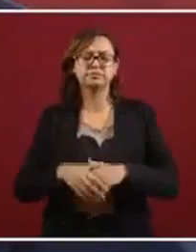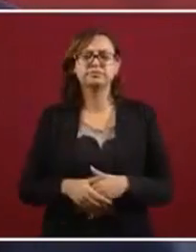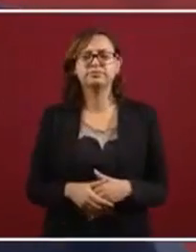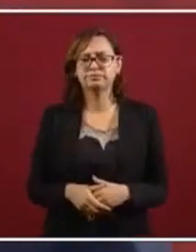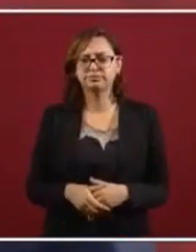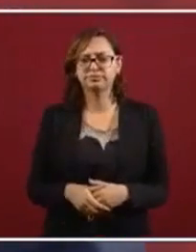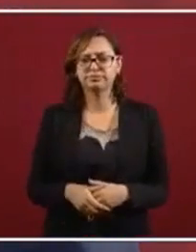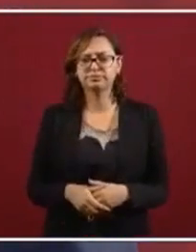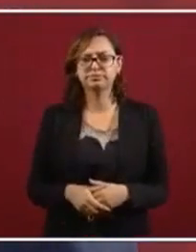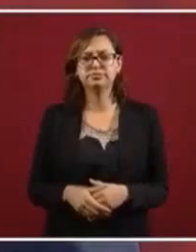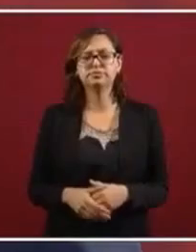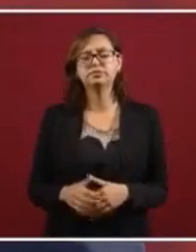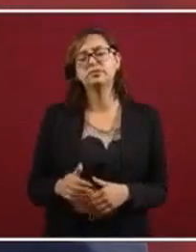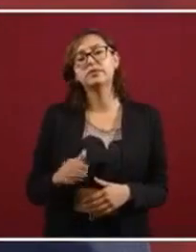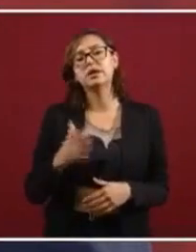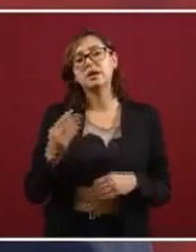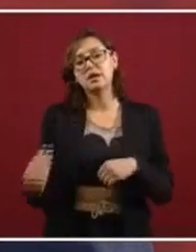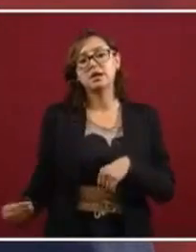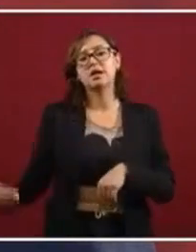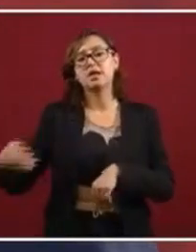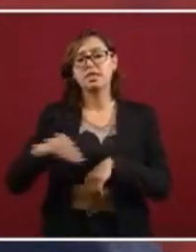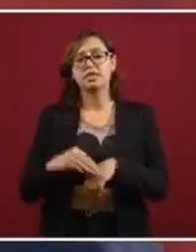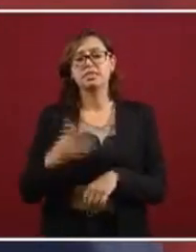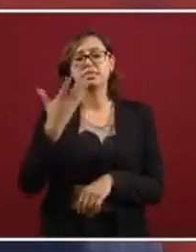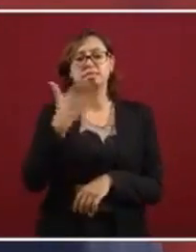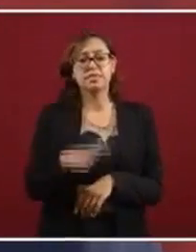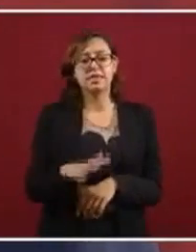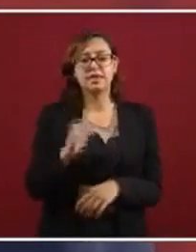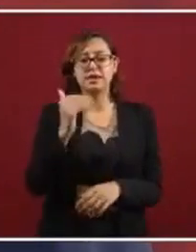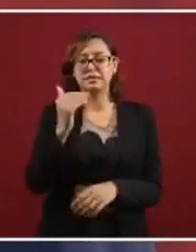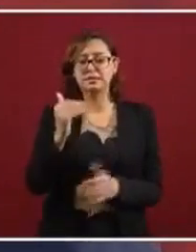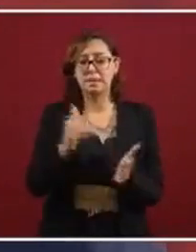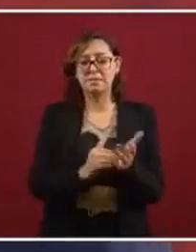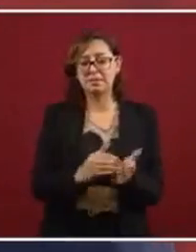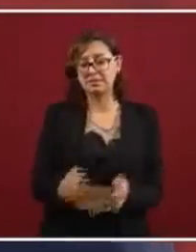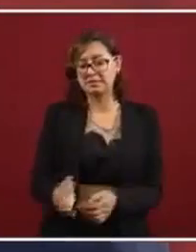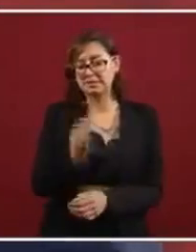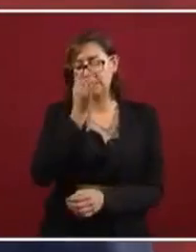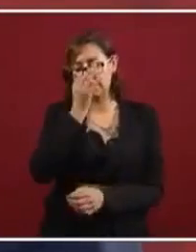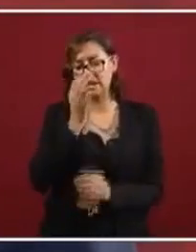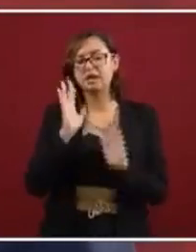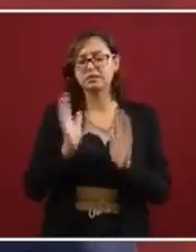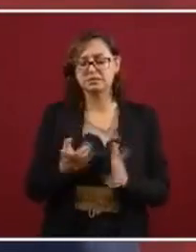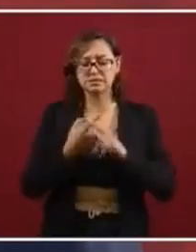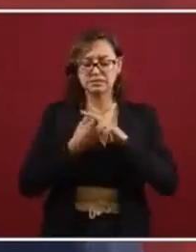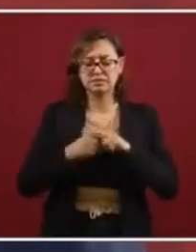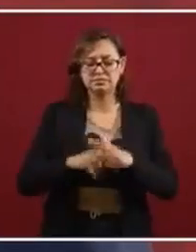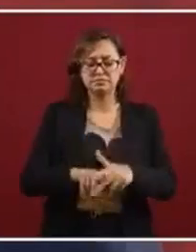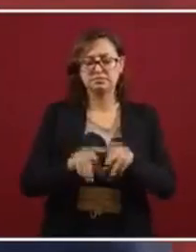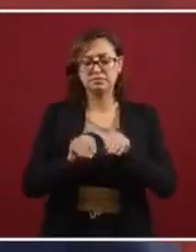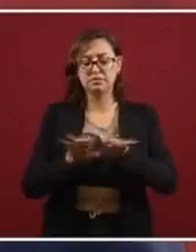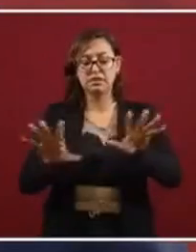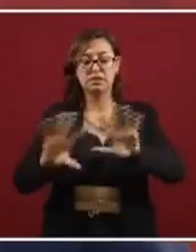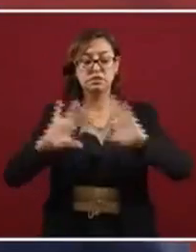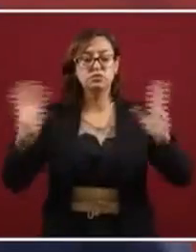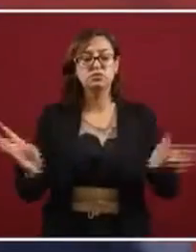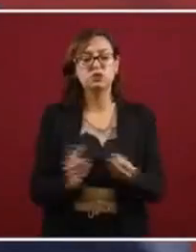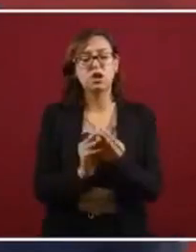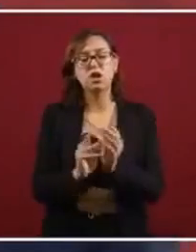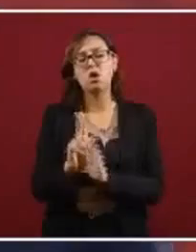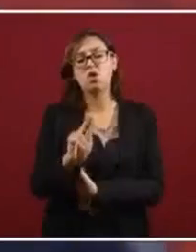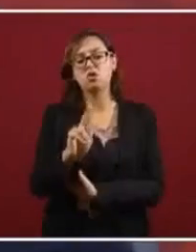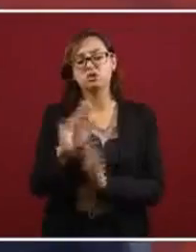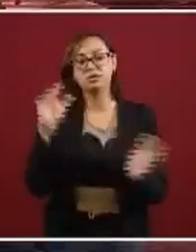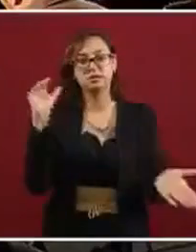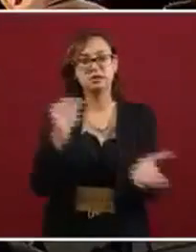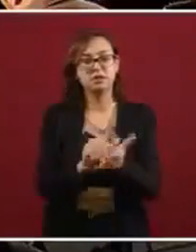diez mil más a punto de incorporarse 80 mil eso